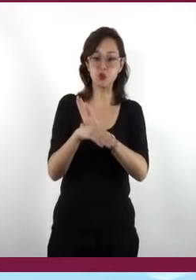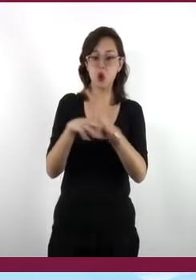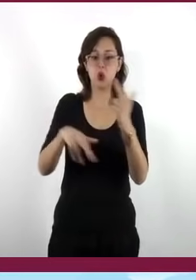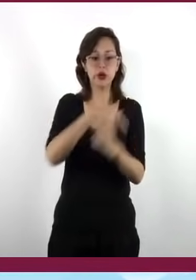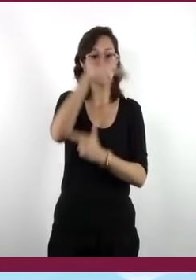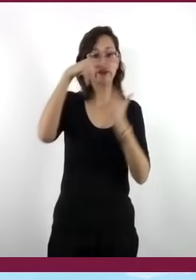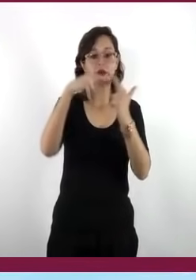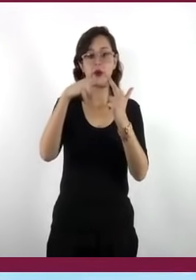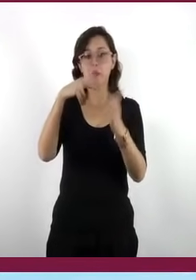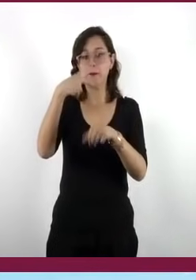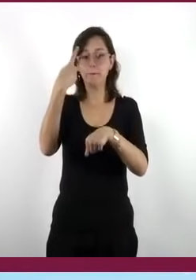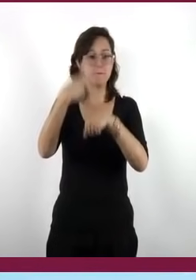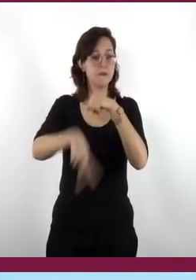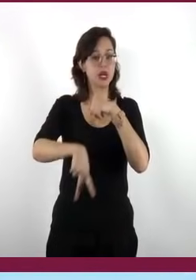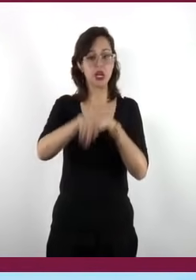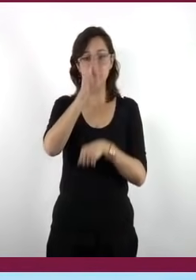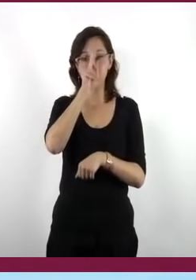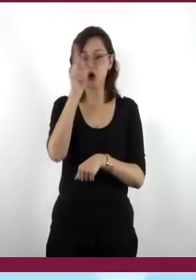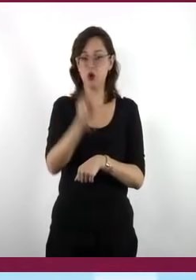más afectadas.